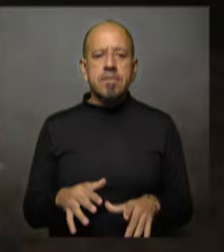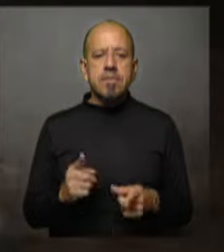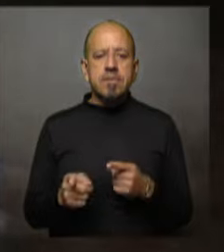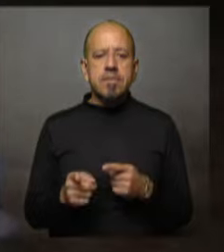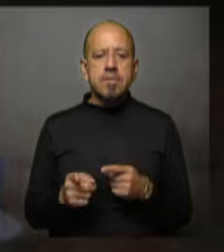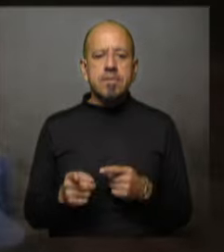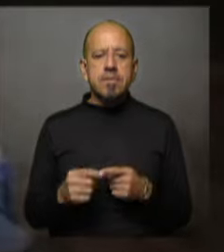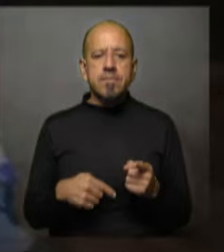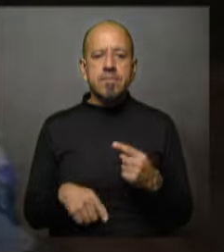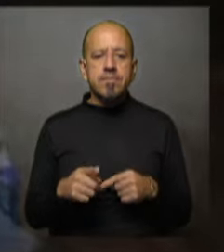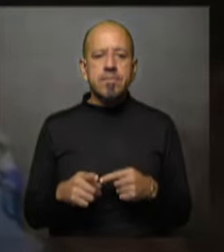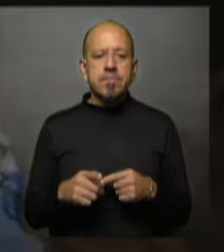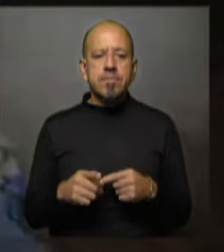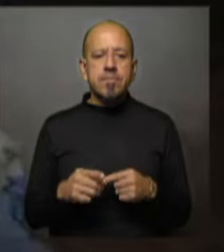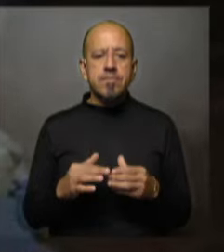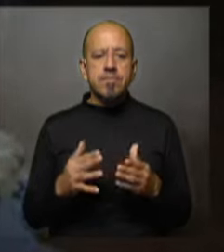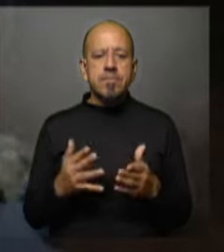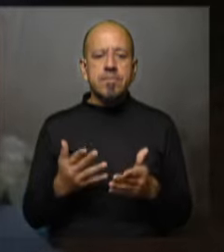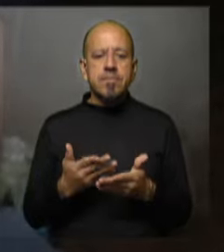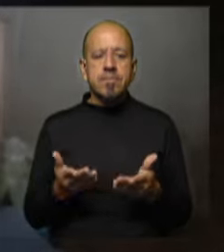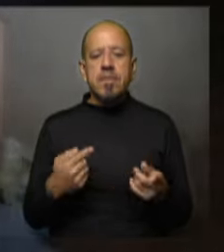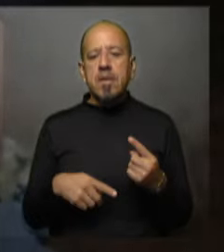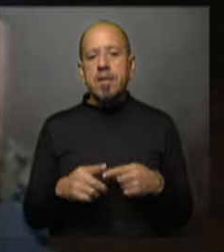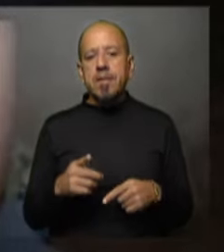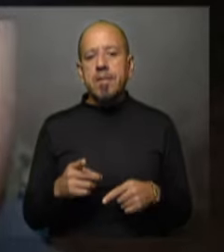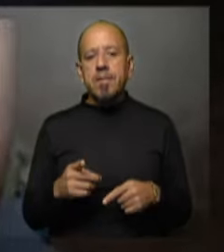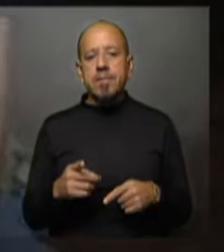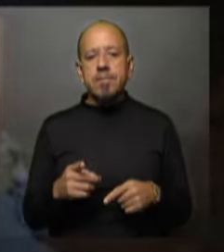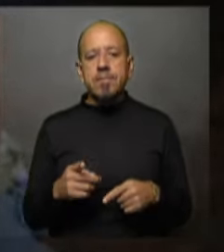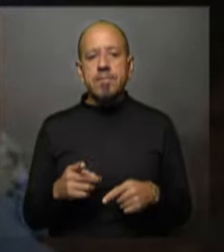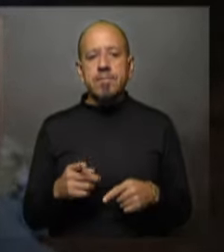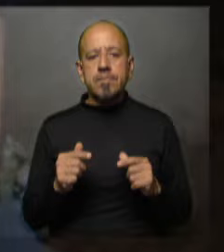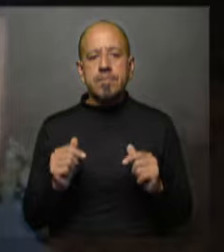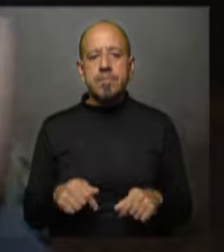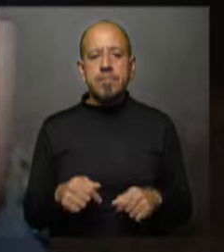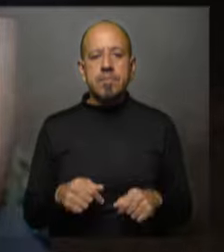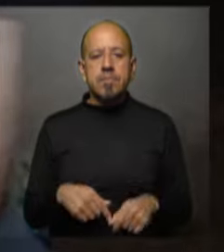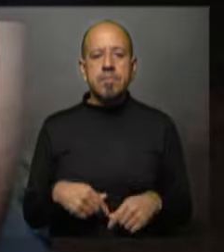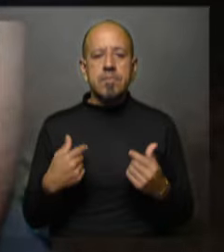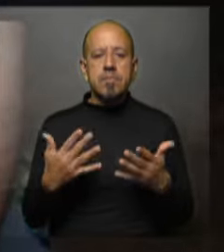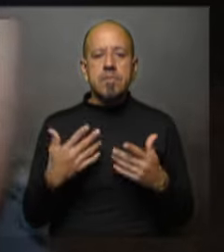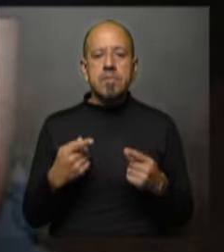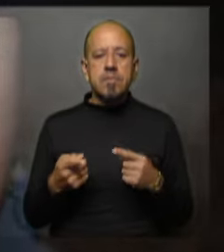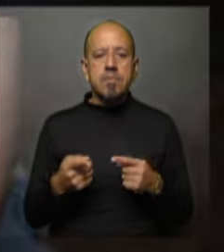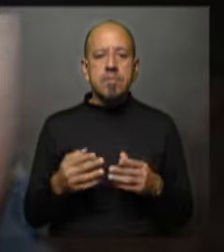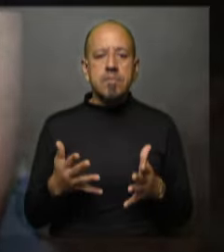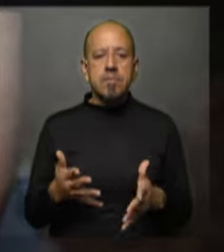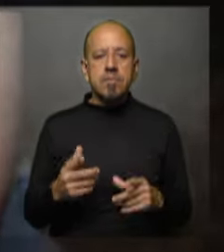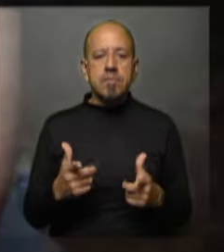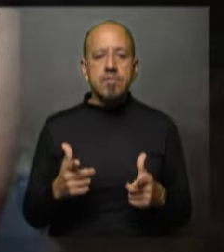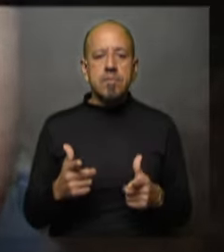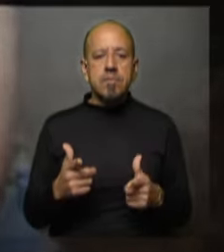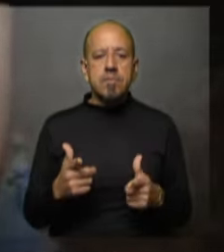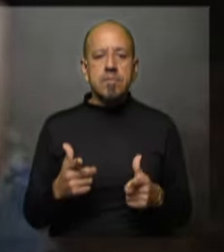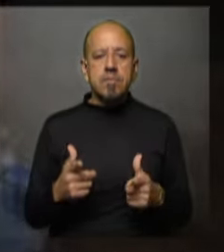rayos, para atenderlos, para no desatenderlos. Y hoy, mucha calor, y no había nadie. Hasta